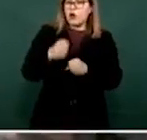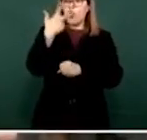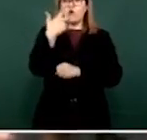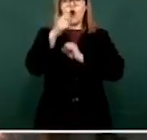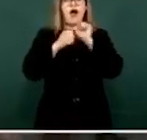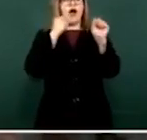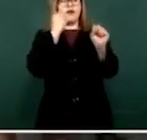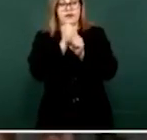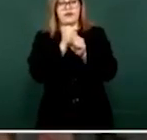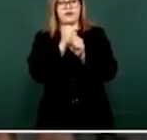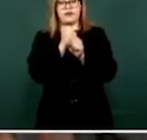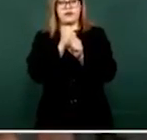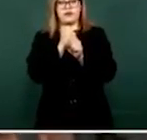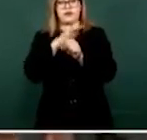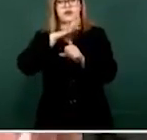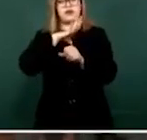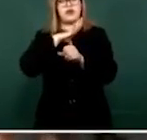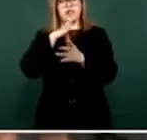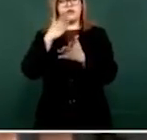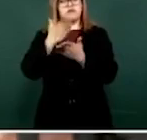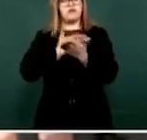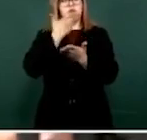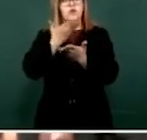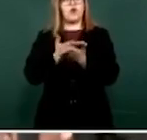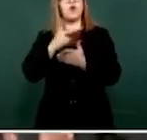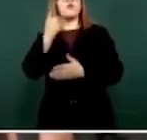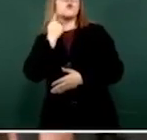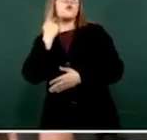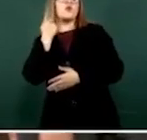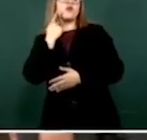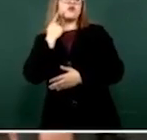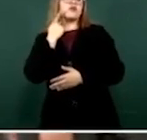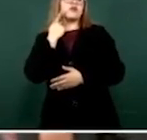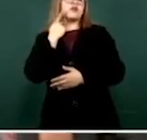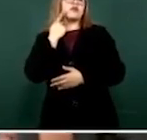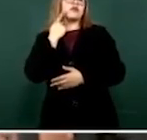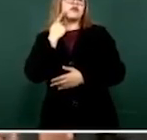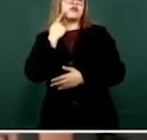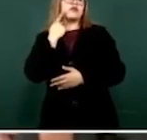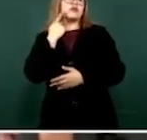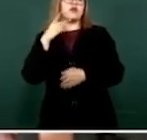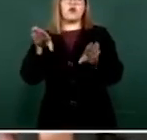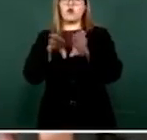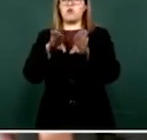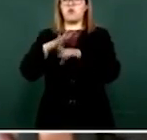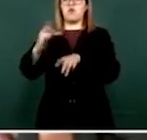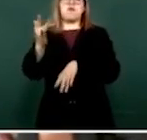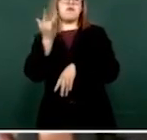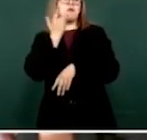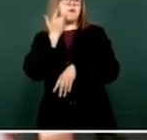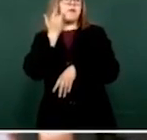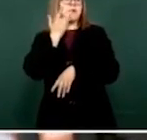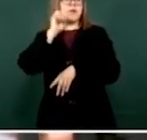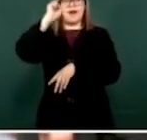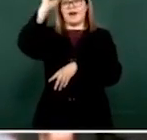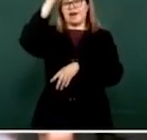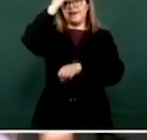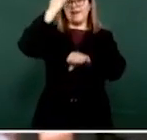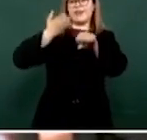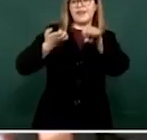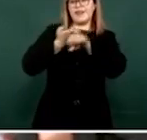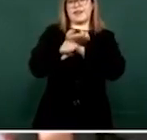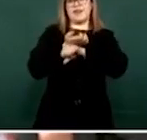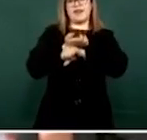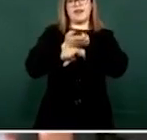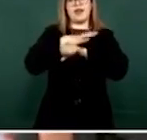desde hace ocho años, impulsado por conservadores o políticos fifís, hay una mafia dentro del centro de CCT de San Luis Potosí, en donde están